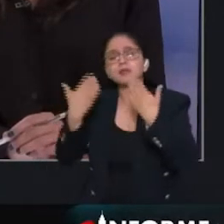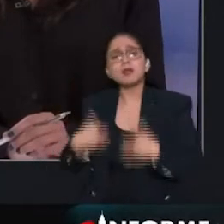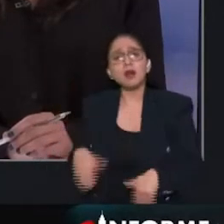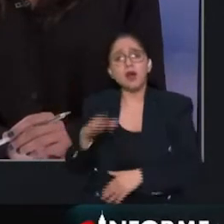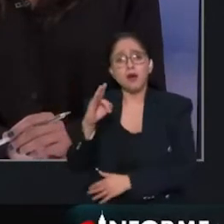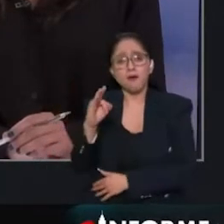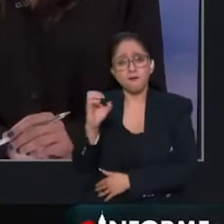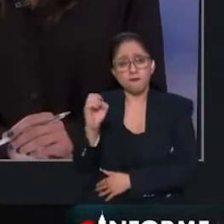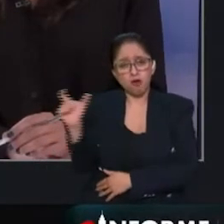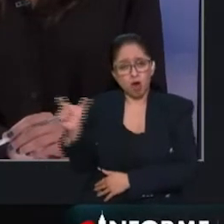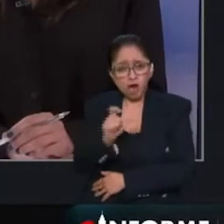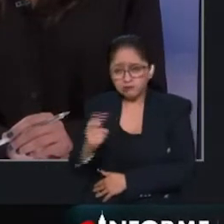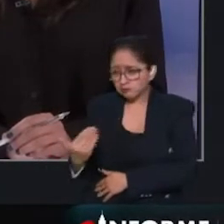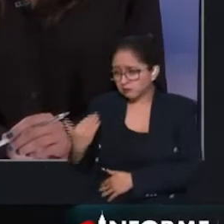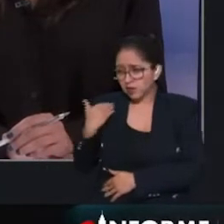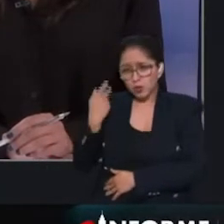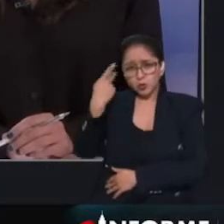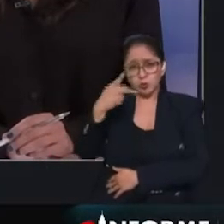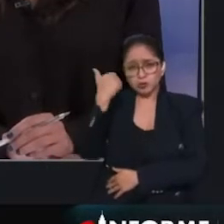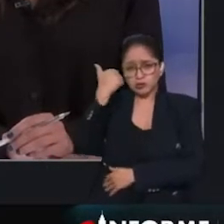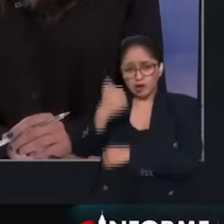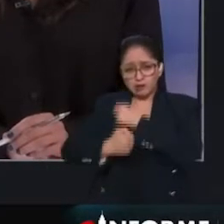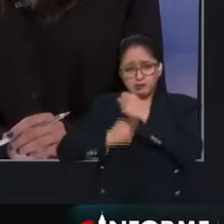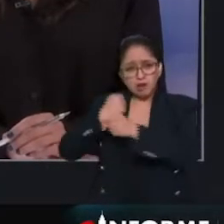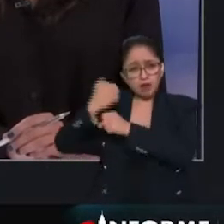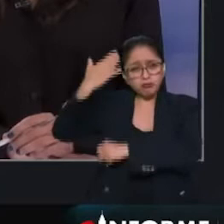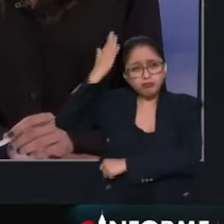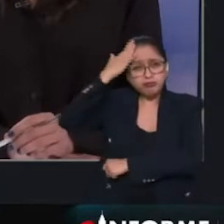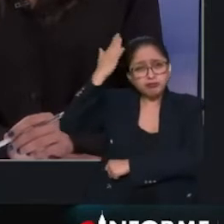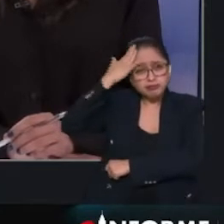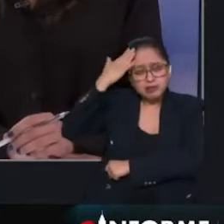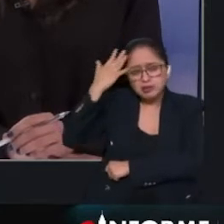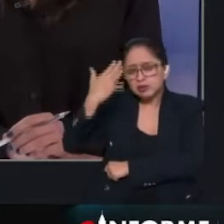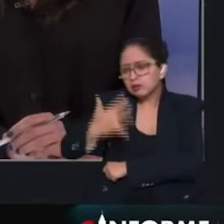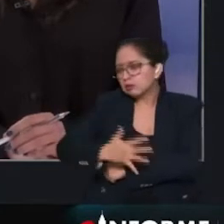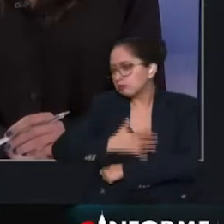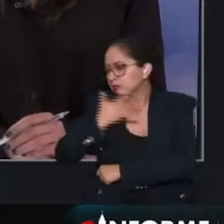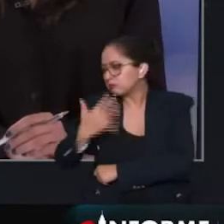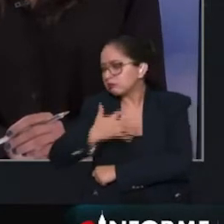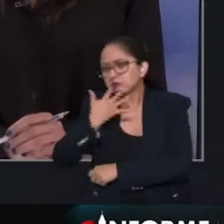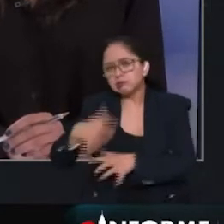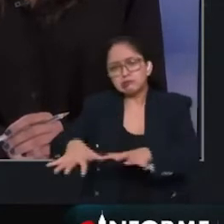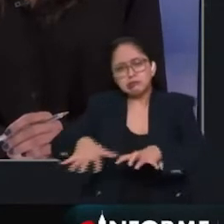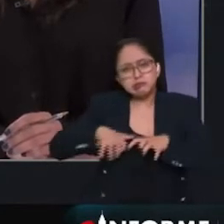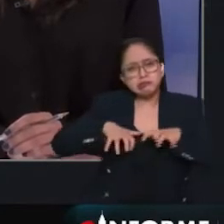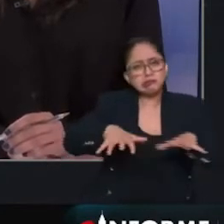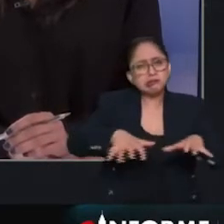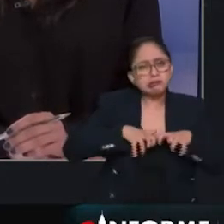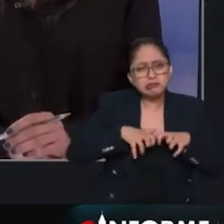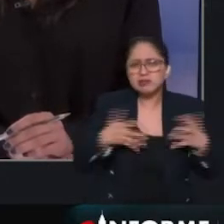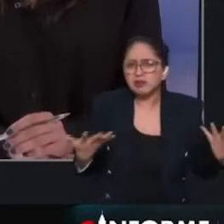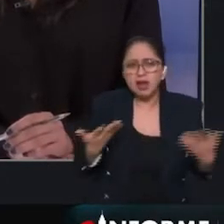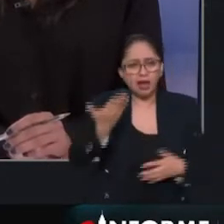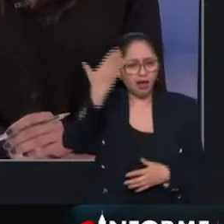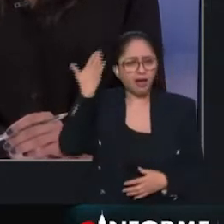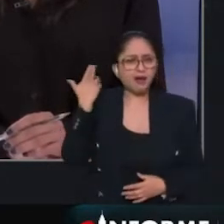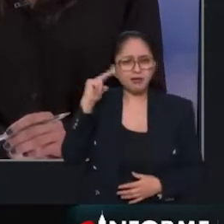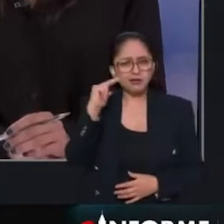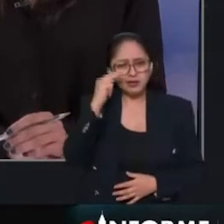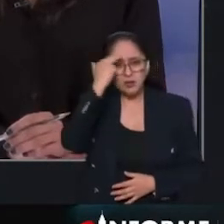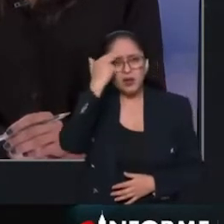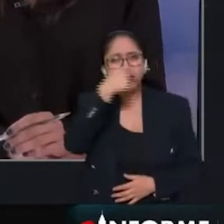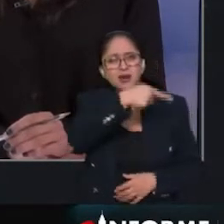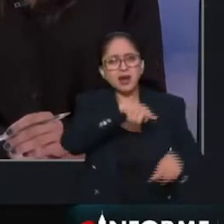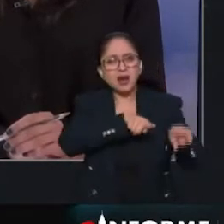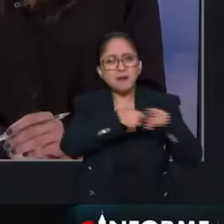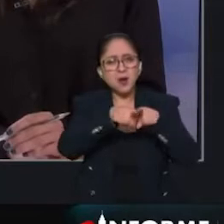unos casos de corrupción increíbles. Estaba el caso muy sonado de los